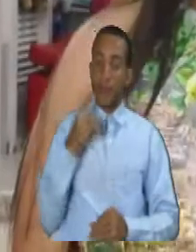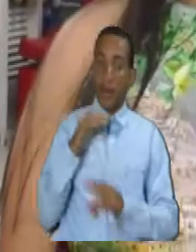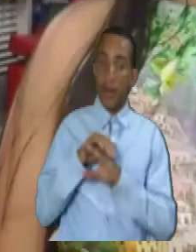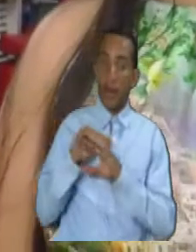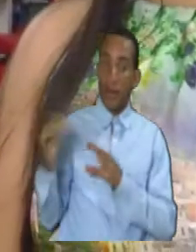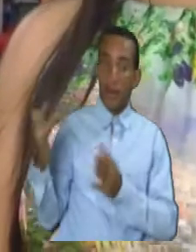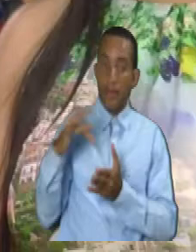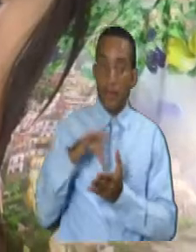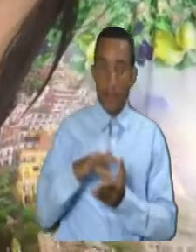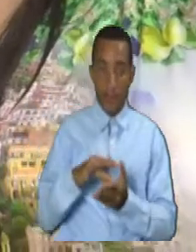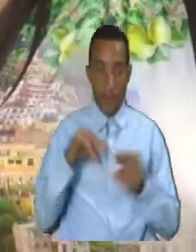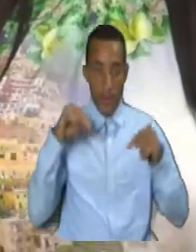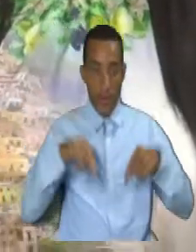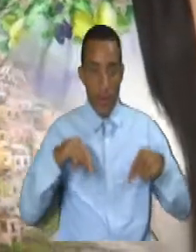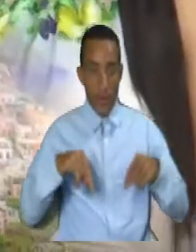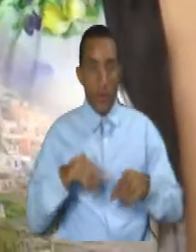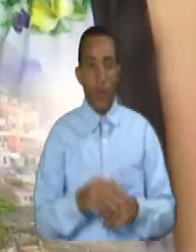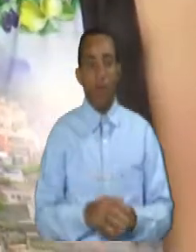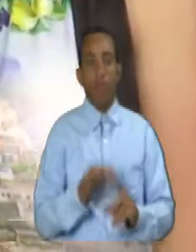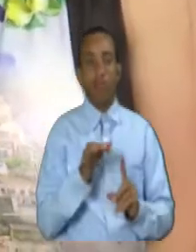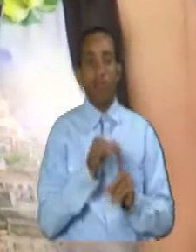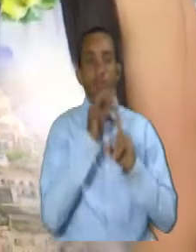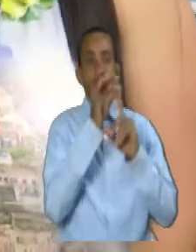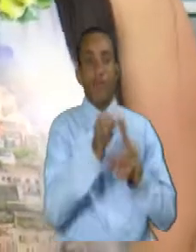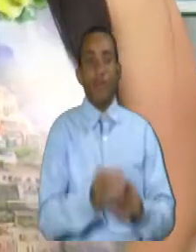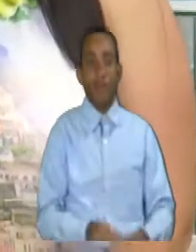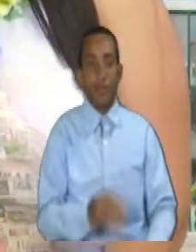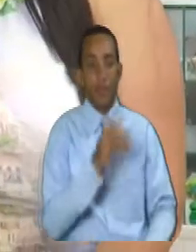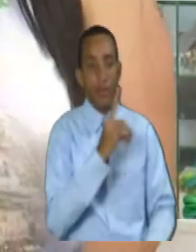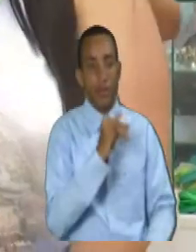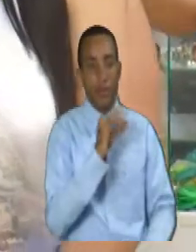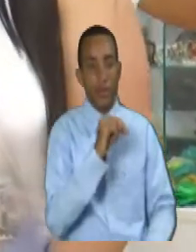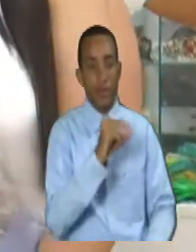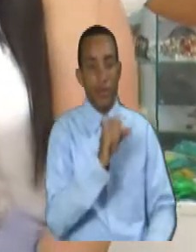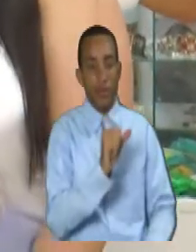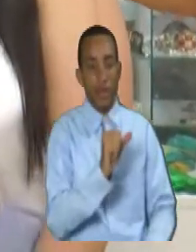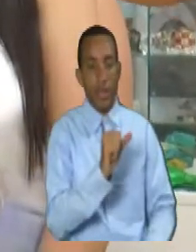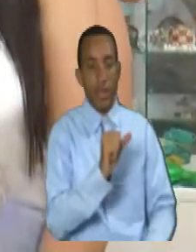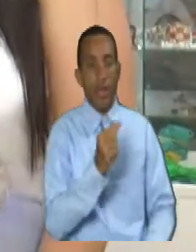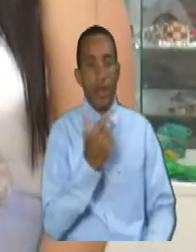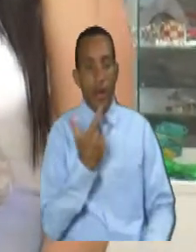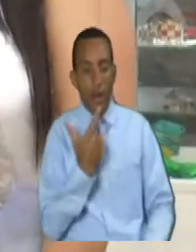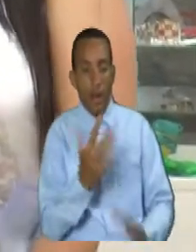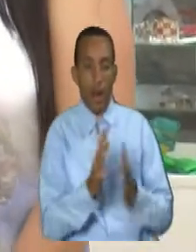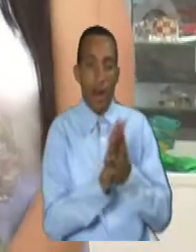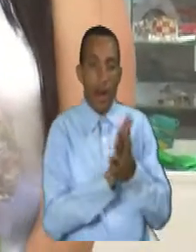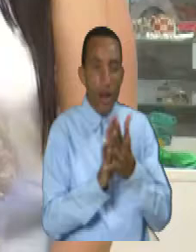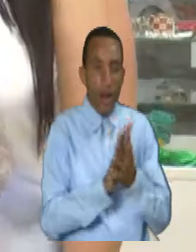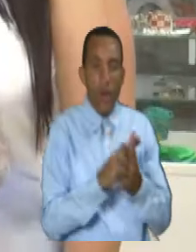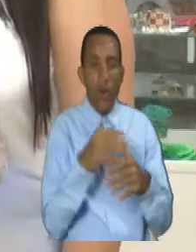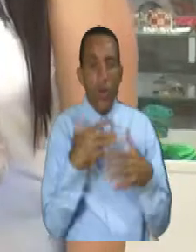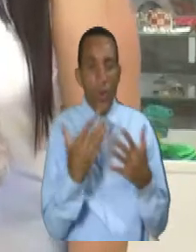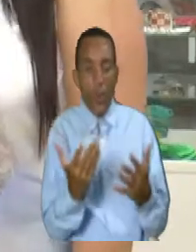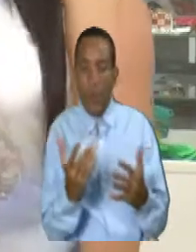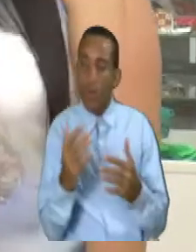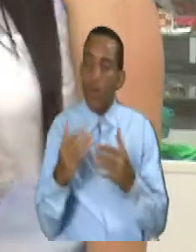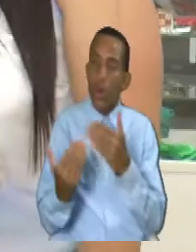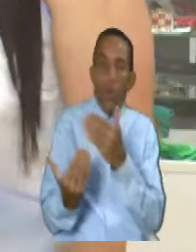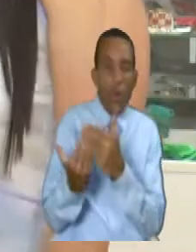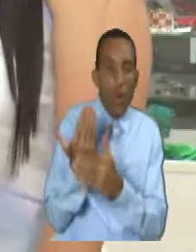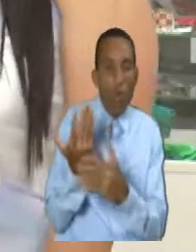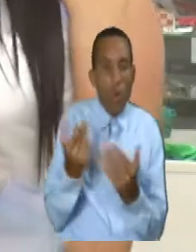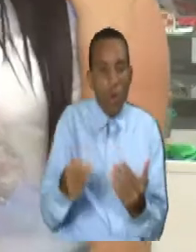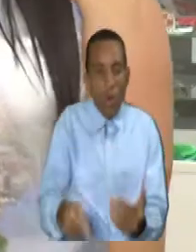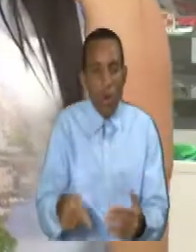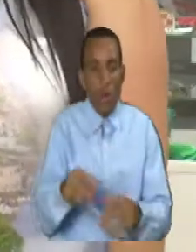casa, además de esto súper especial. Ella es Diana Marcela Ayala, quien nos va a hablar un poco acerca de las tendencias ahorita en mitad de año,